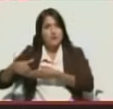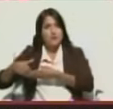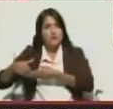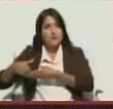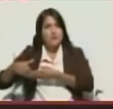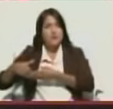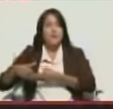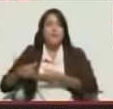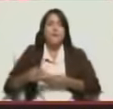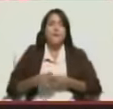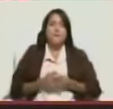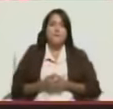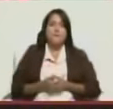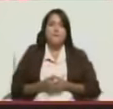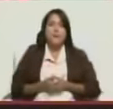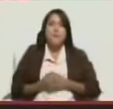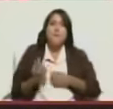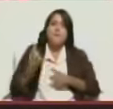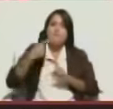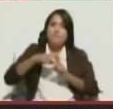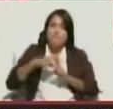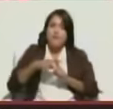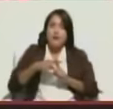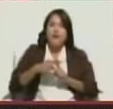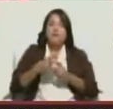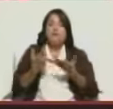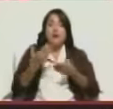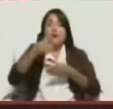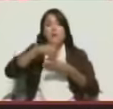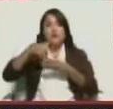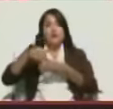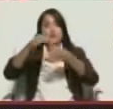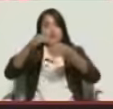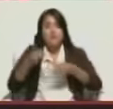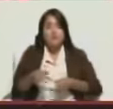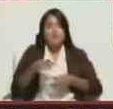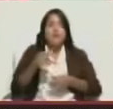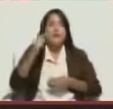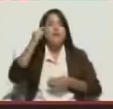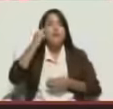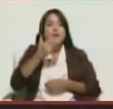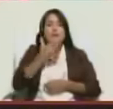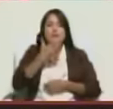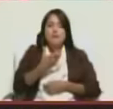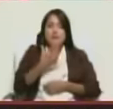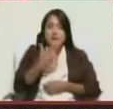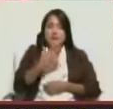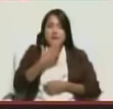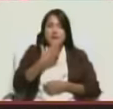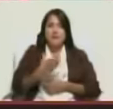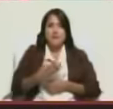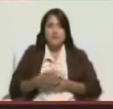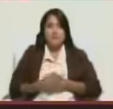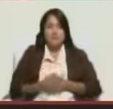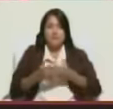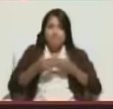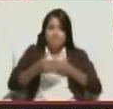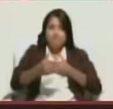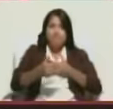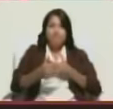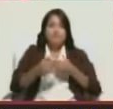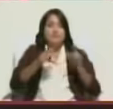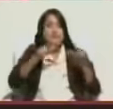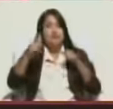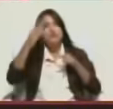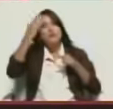con lo relacionado a la votación para el día 3 de diciembre un